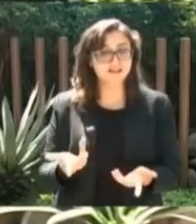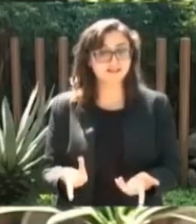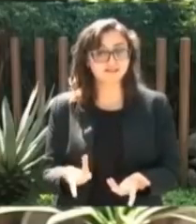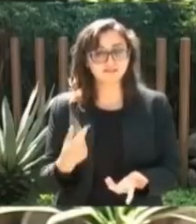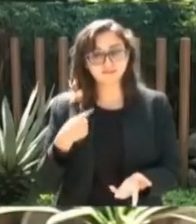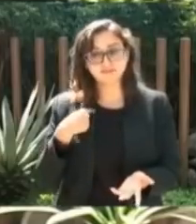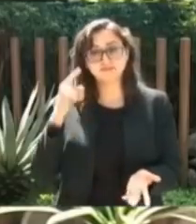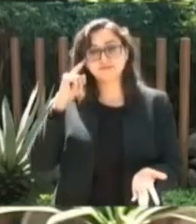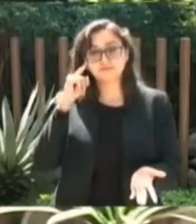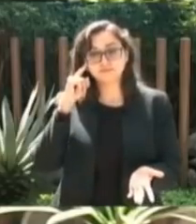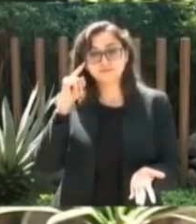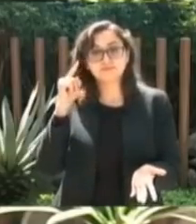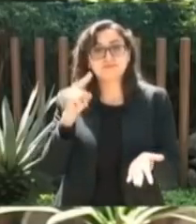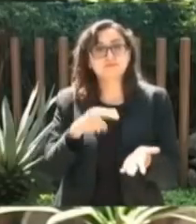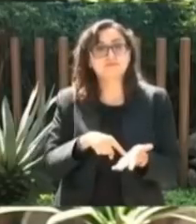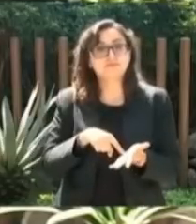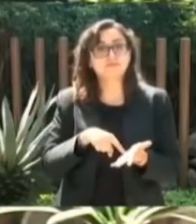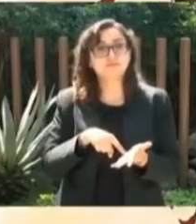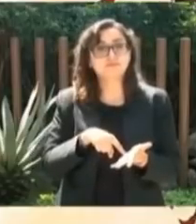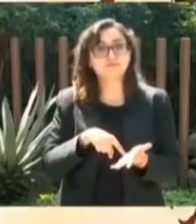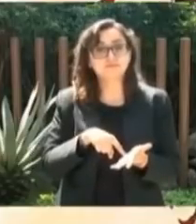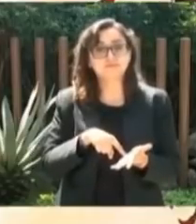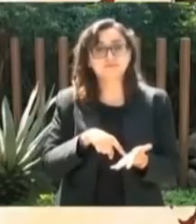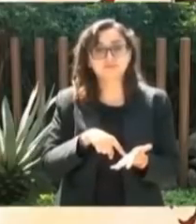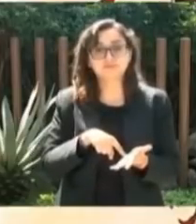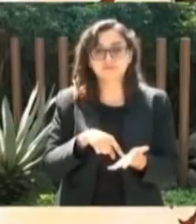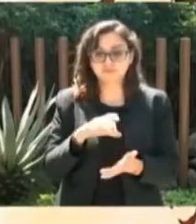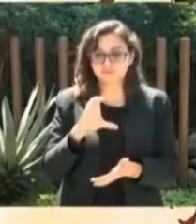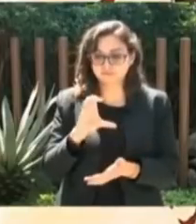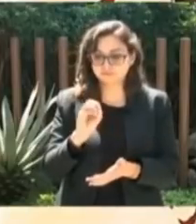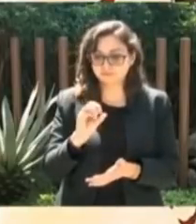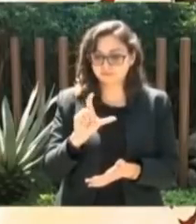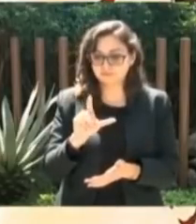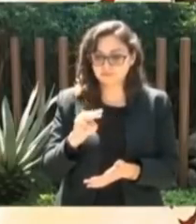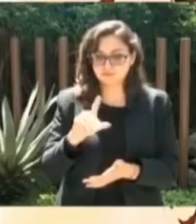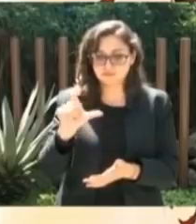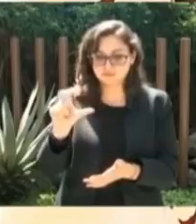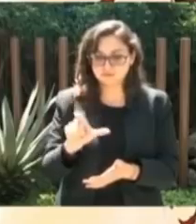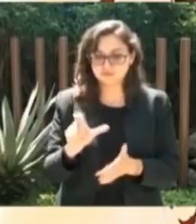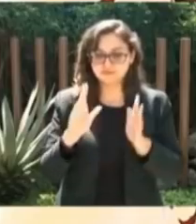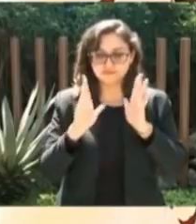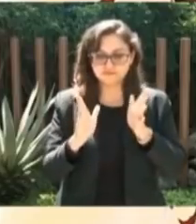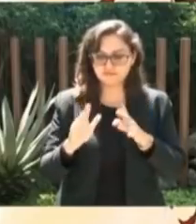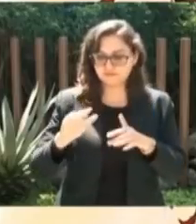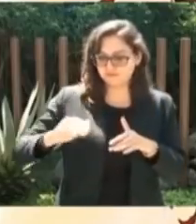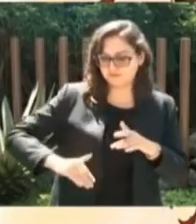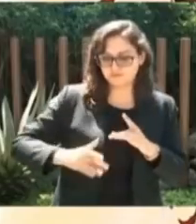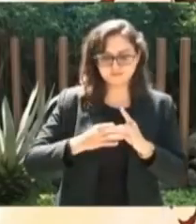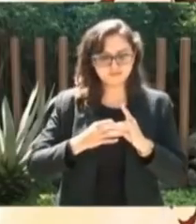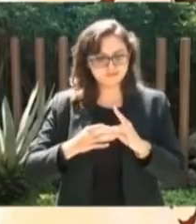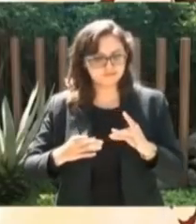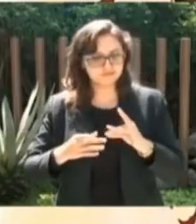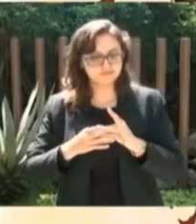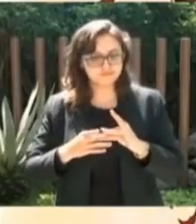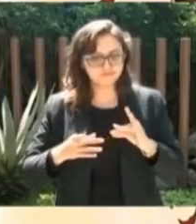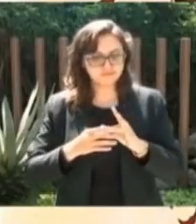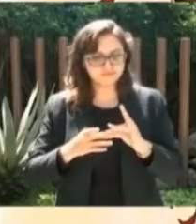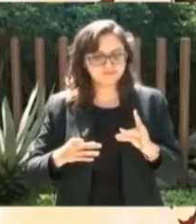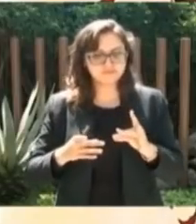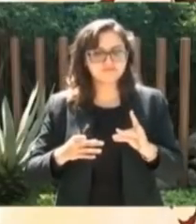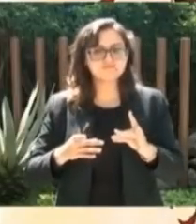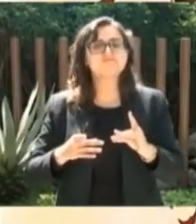Yo creo que el Colegio de México, como aquí se ha mencionado, va